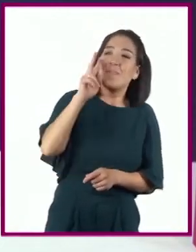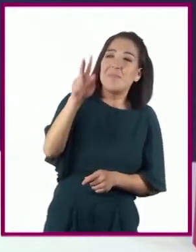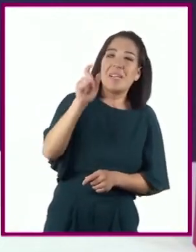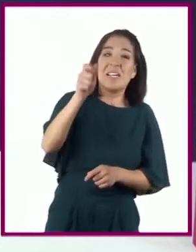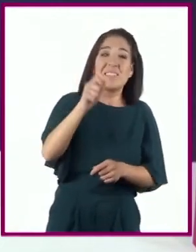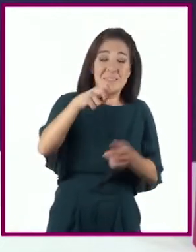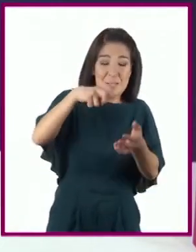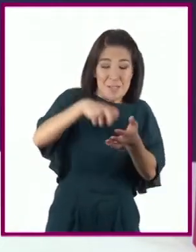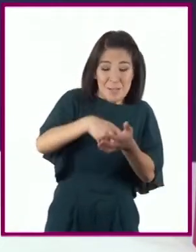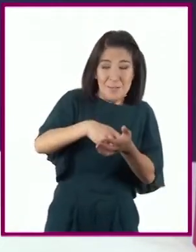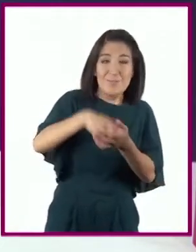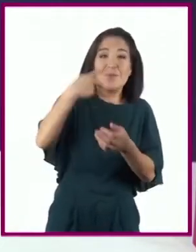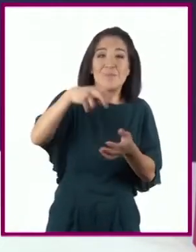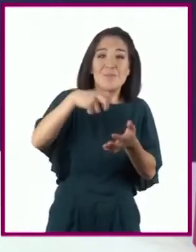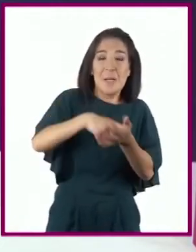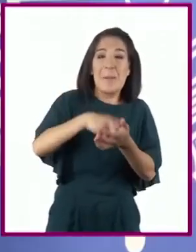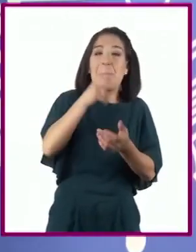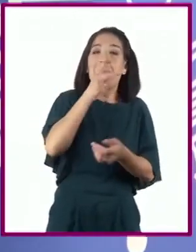las rodillas de sus padres.